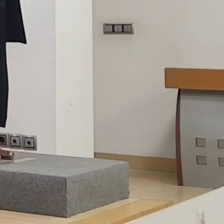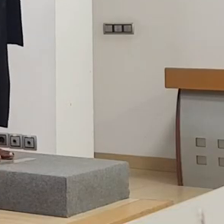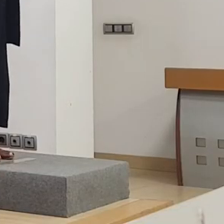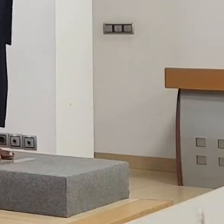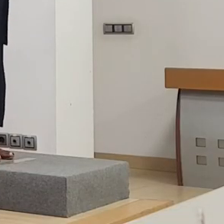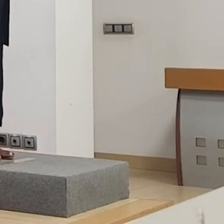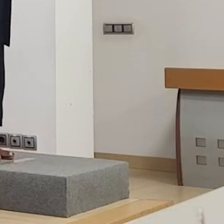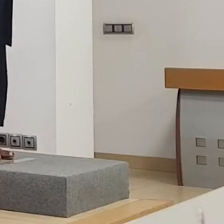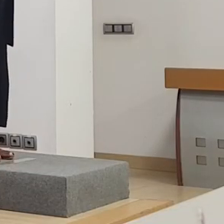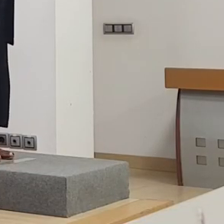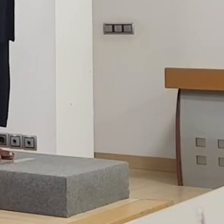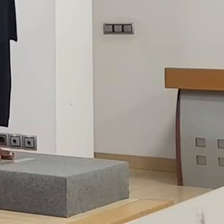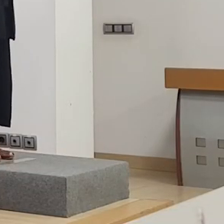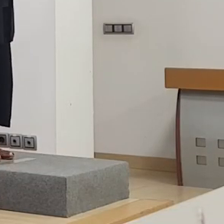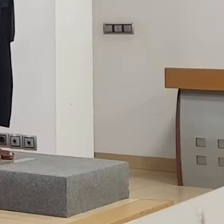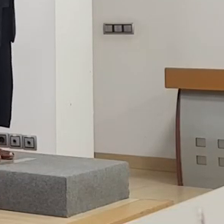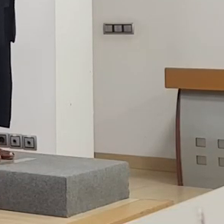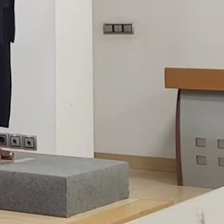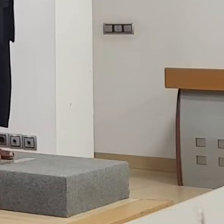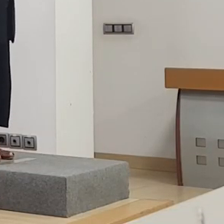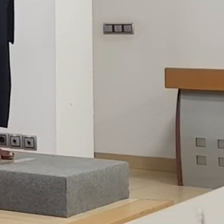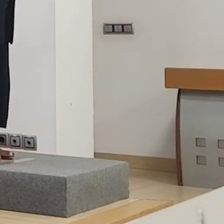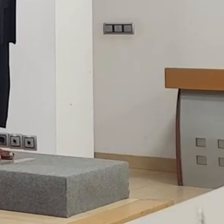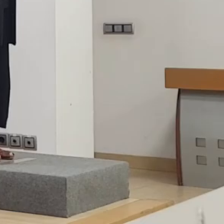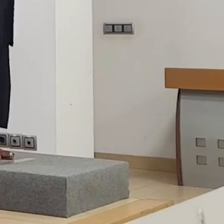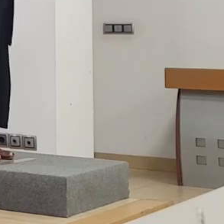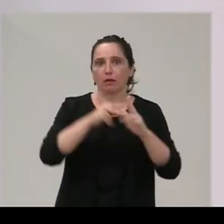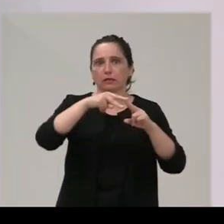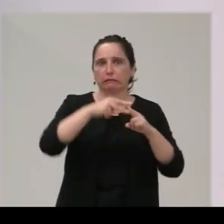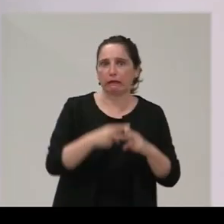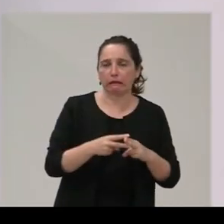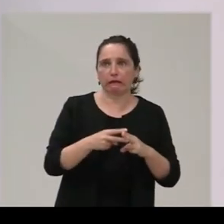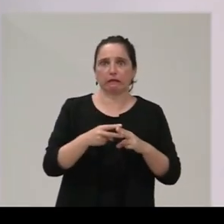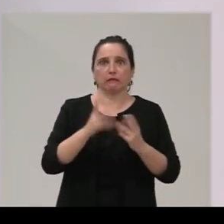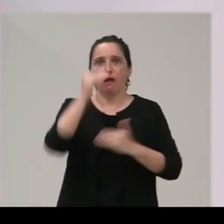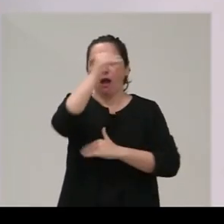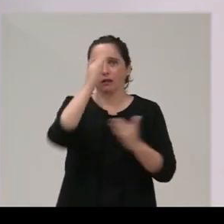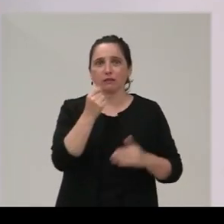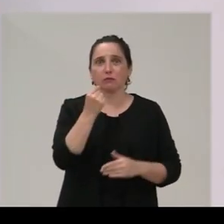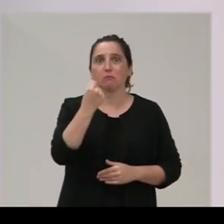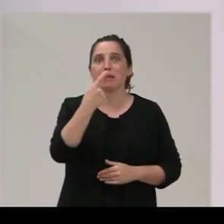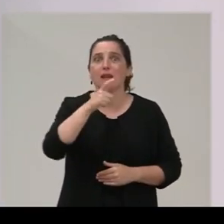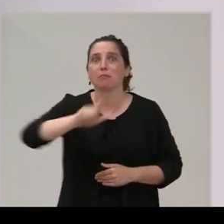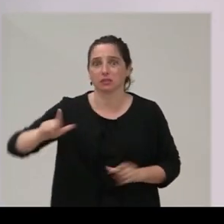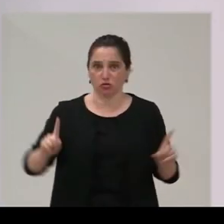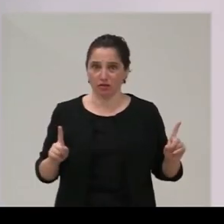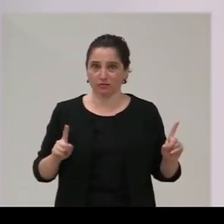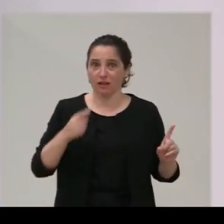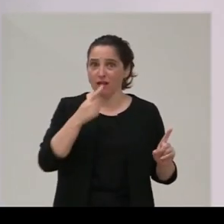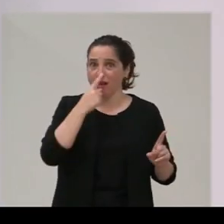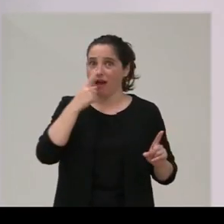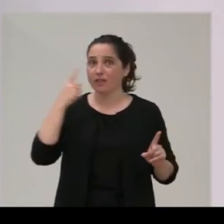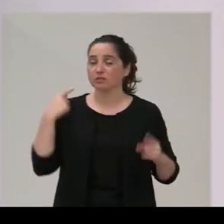y manutención para las personas sin techo sino que hay programas que hay talleres que se atienden a más de mil personas que en el año pasado